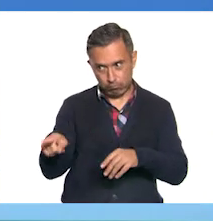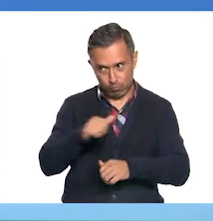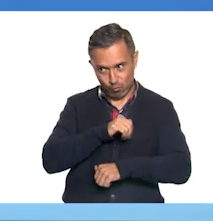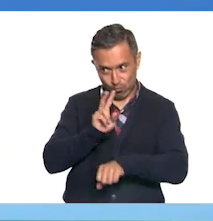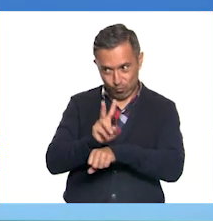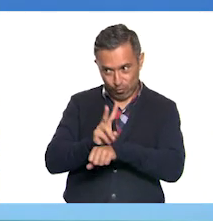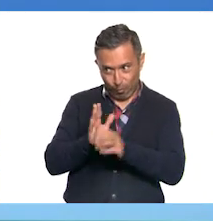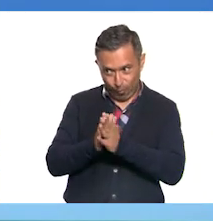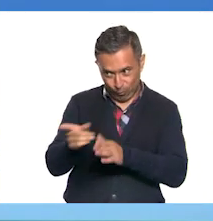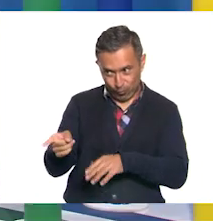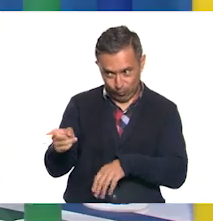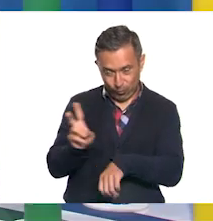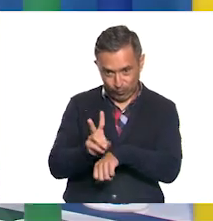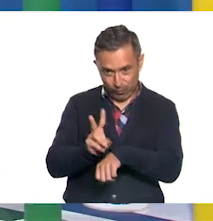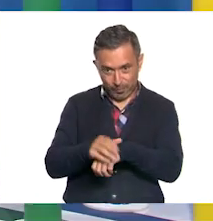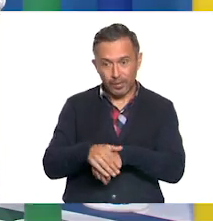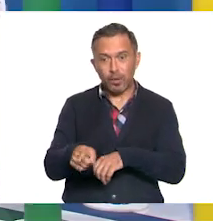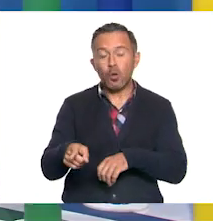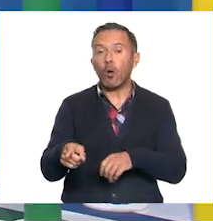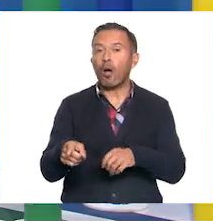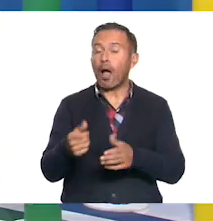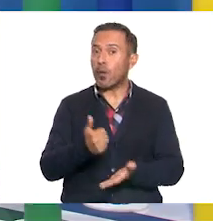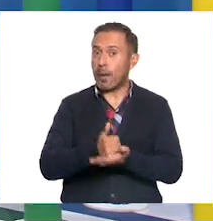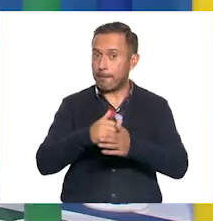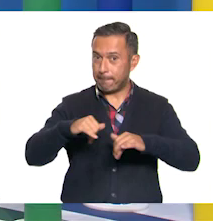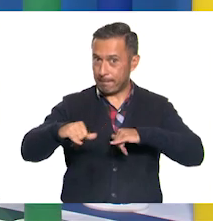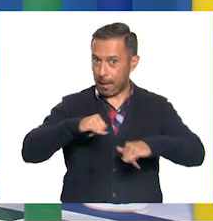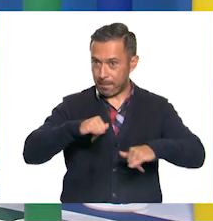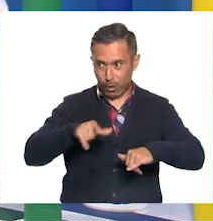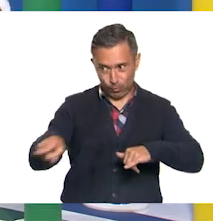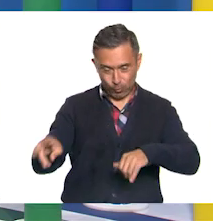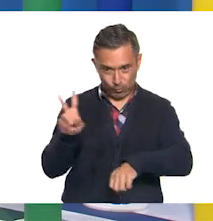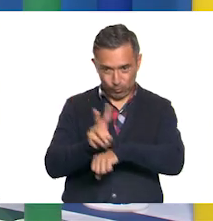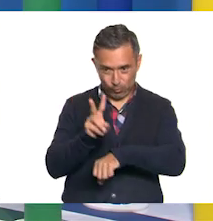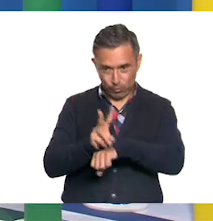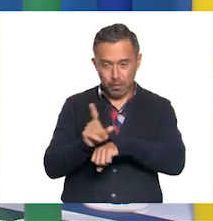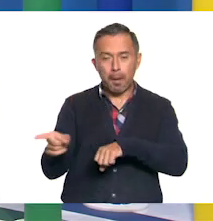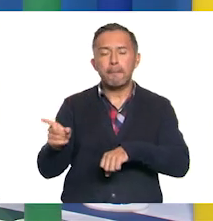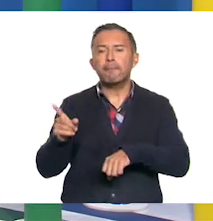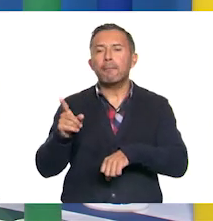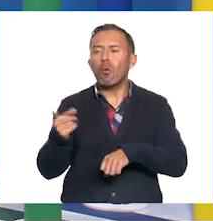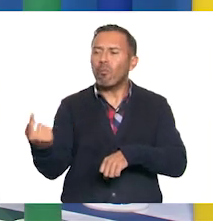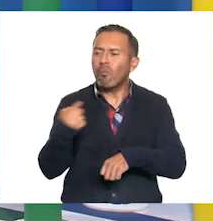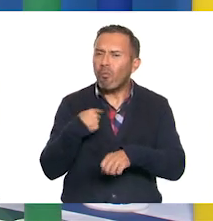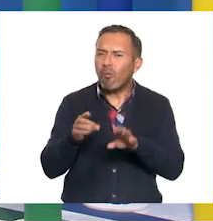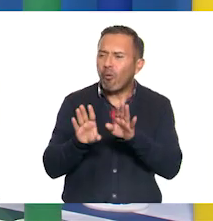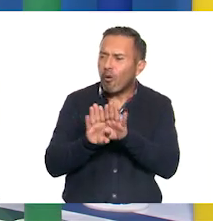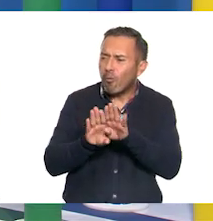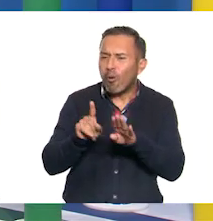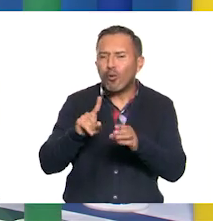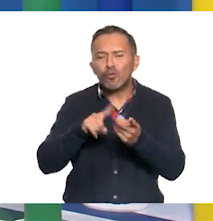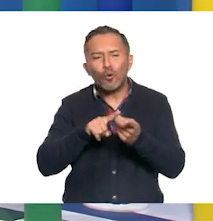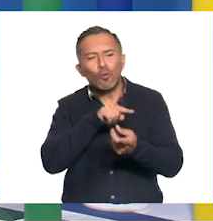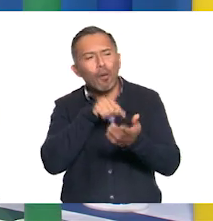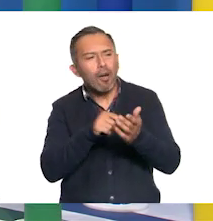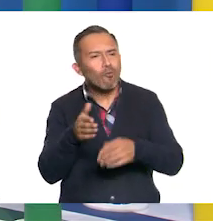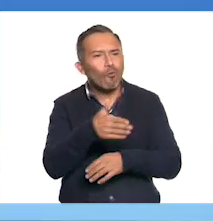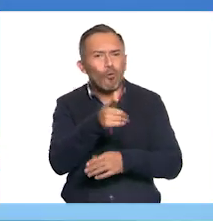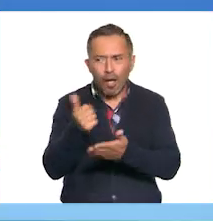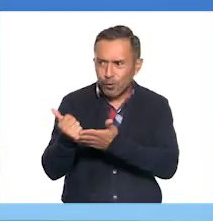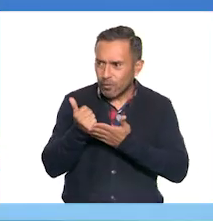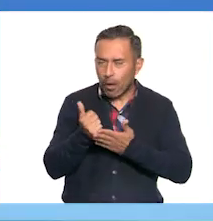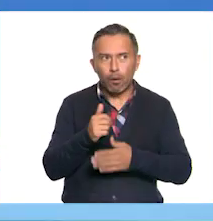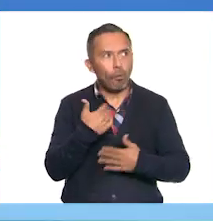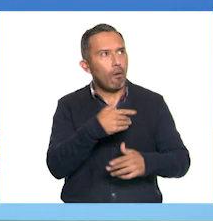ellas. Te haces cargo aquí del Centro de Control de Mapas y nos das más algunas orientaciones para nuestro recorrido, Ale. ¡Ay,